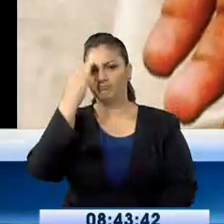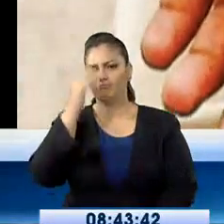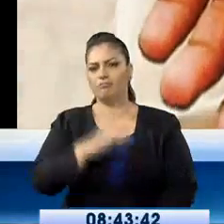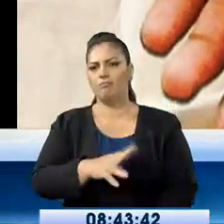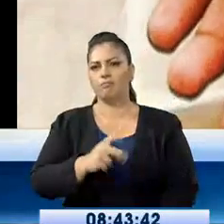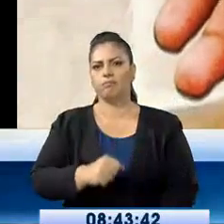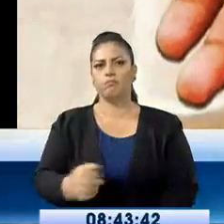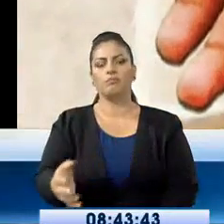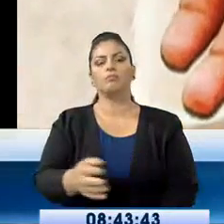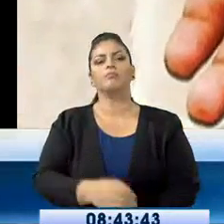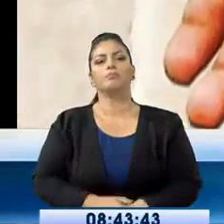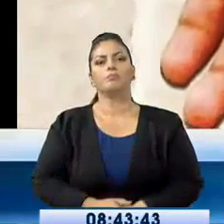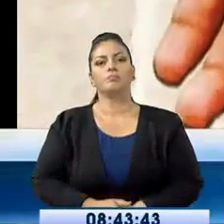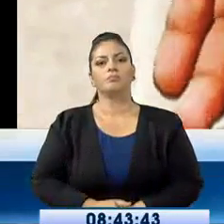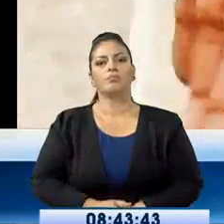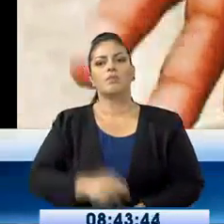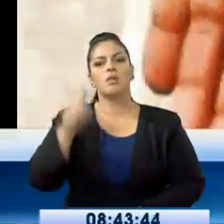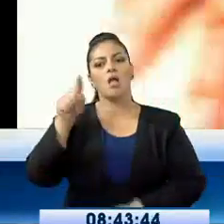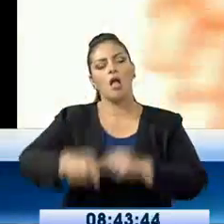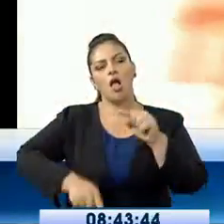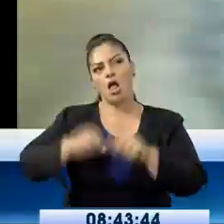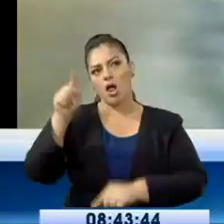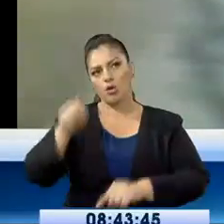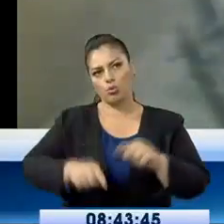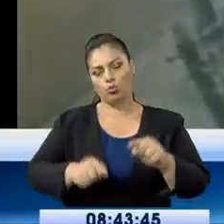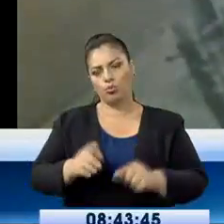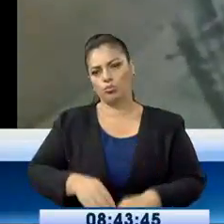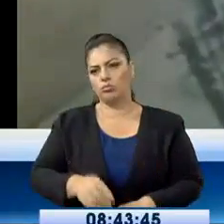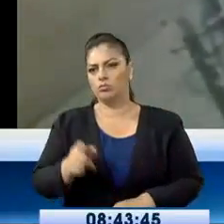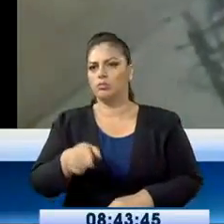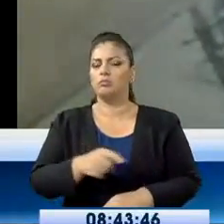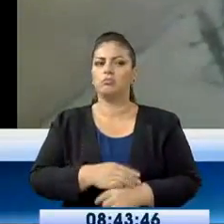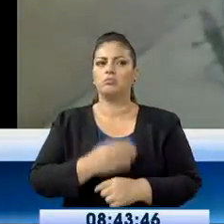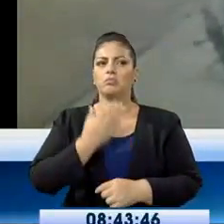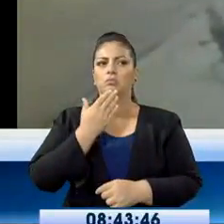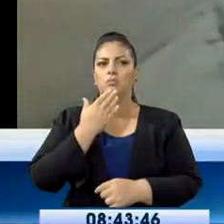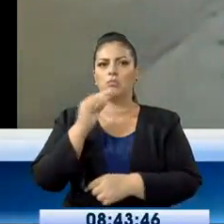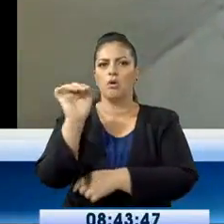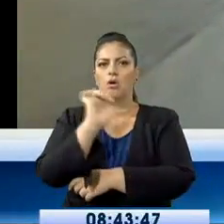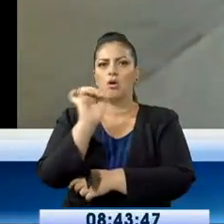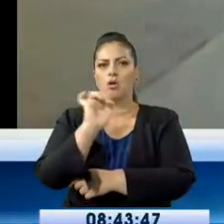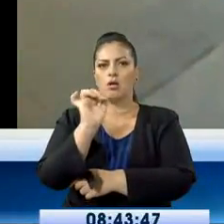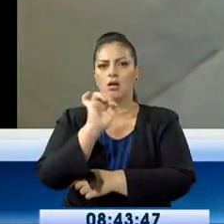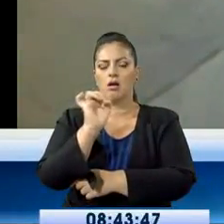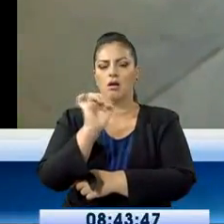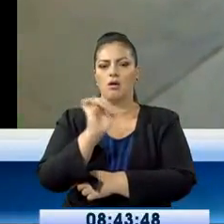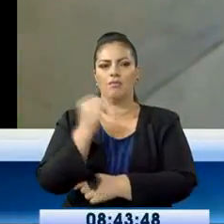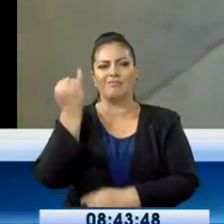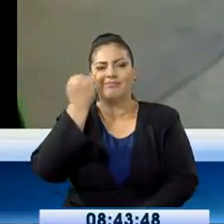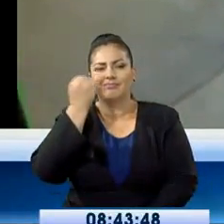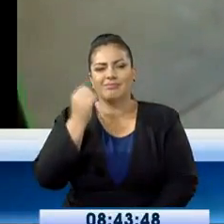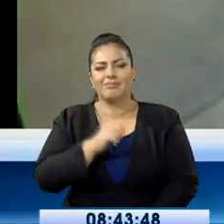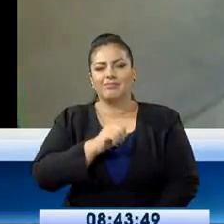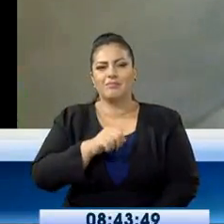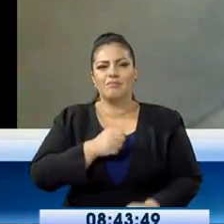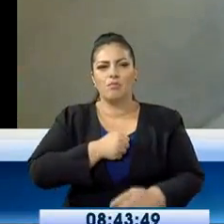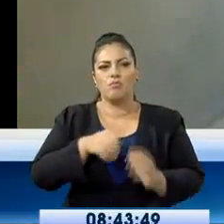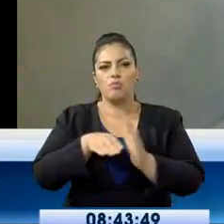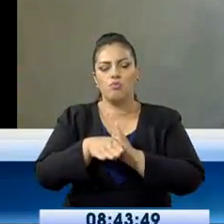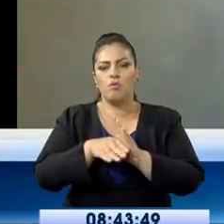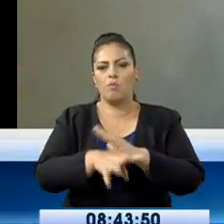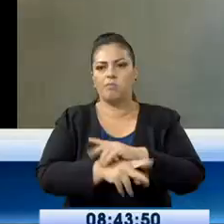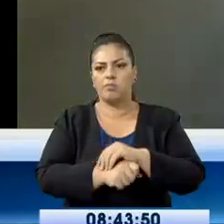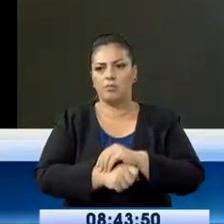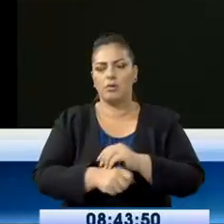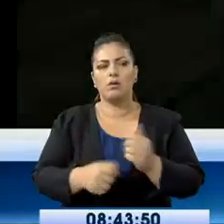de los supuestos sospechosos, según el fiscal que lleva el caso, habrían participado en el atraco más reciente, suscitado en un centro comercial al